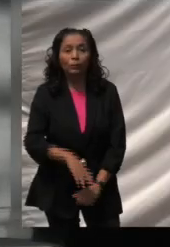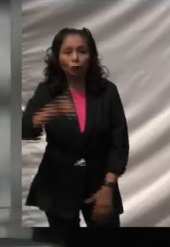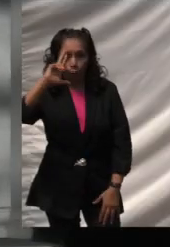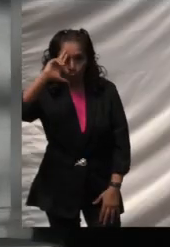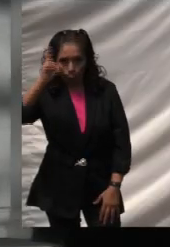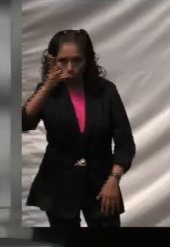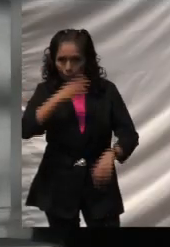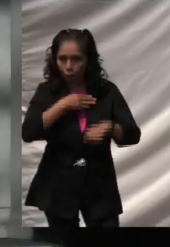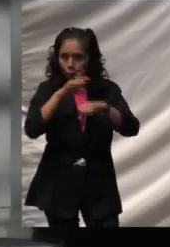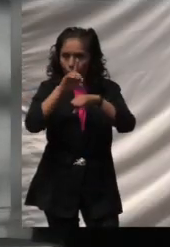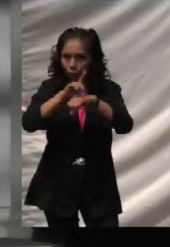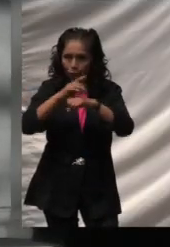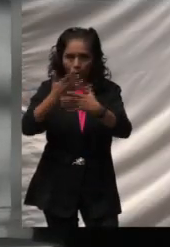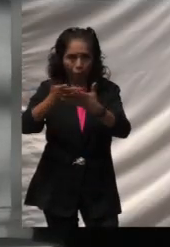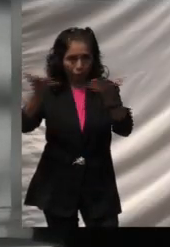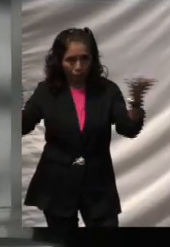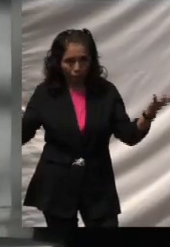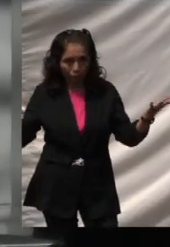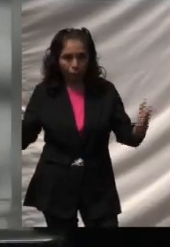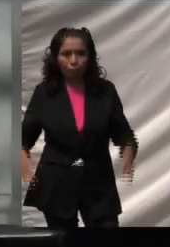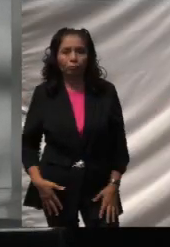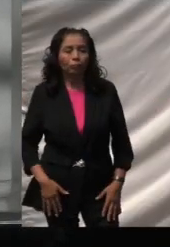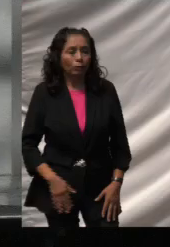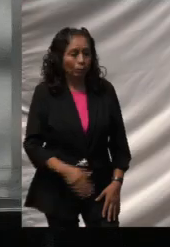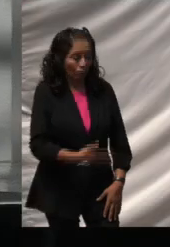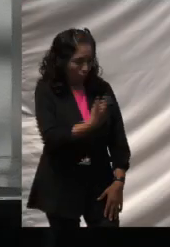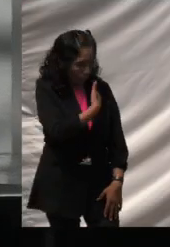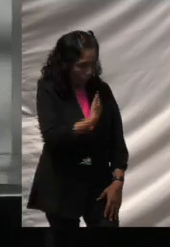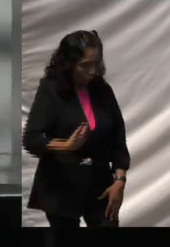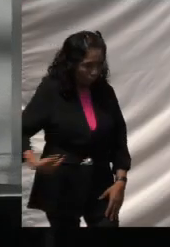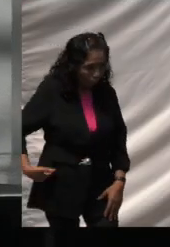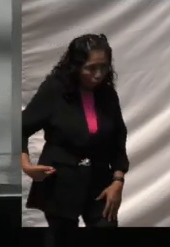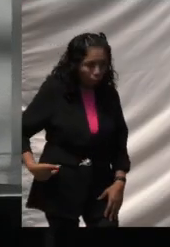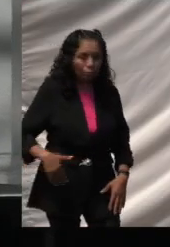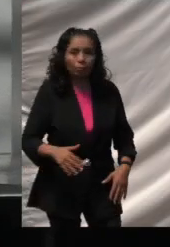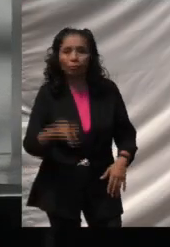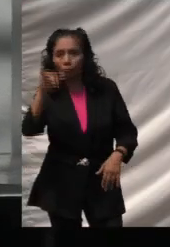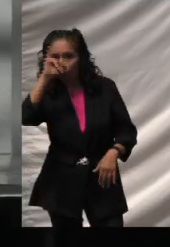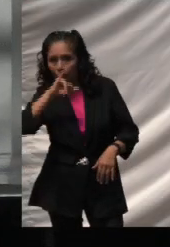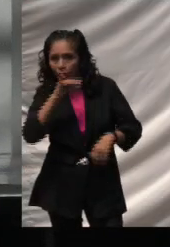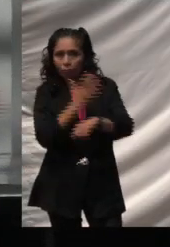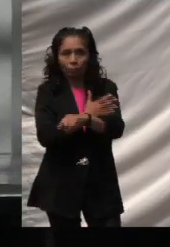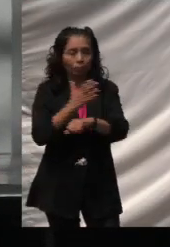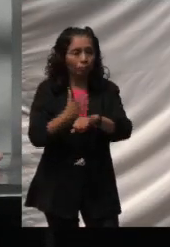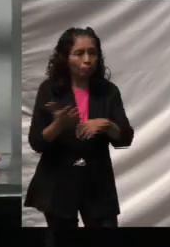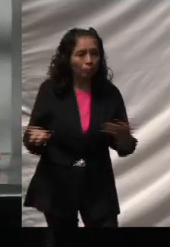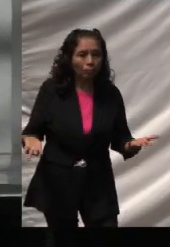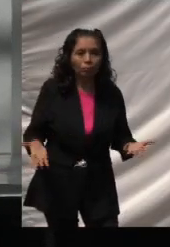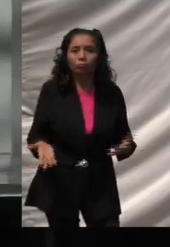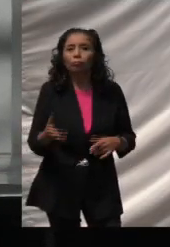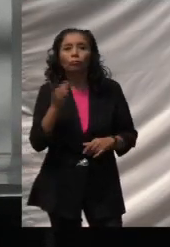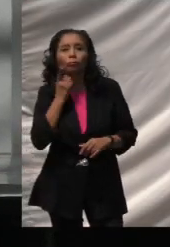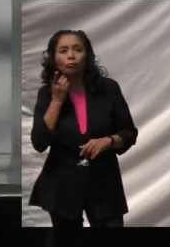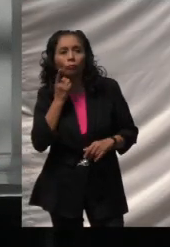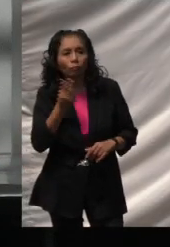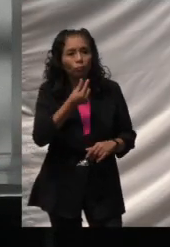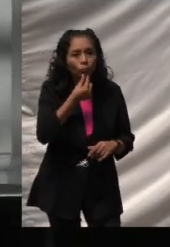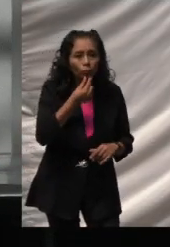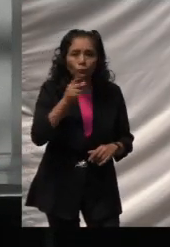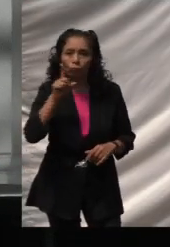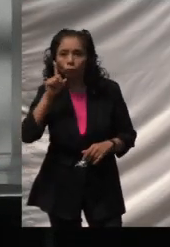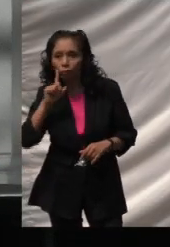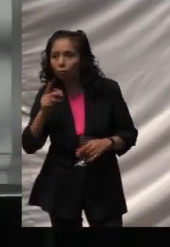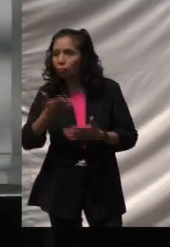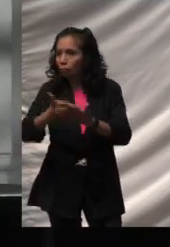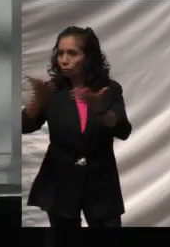muy buenos días a todos los presentes, mesa directiva, autoridades que nos acompañan, compañeras y compañeros diputados infantiles y a